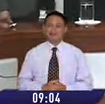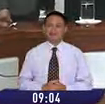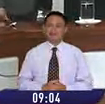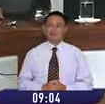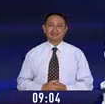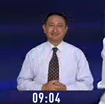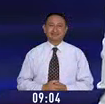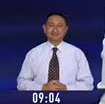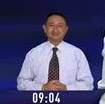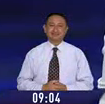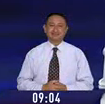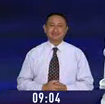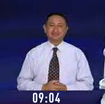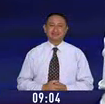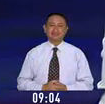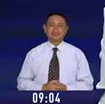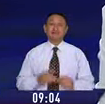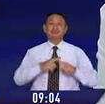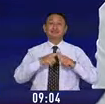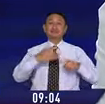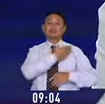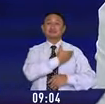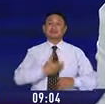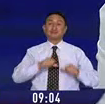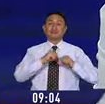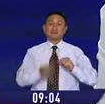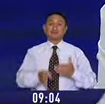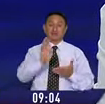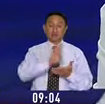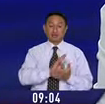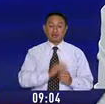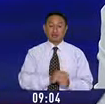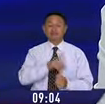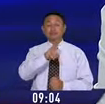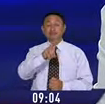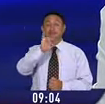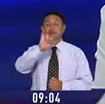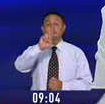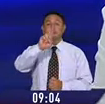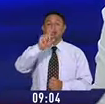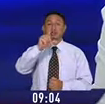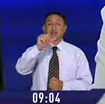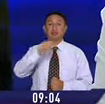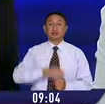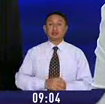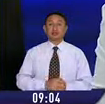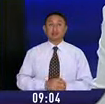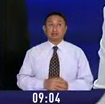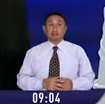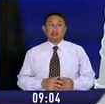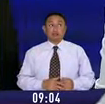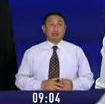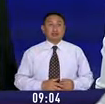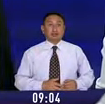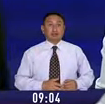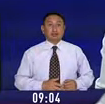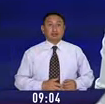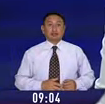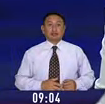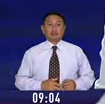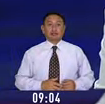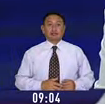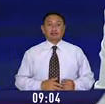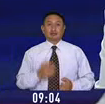Cadena. El expresidente de la Asamblea Nacional, Virgilio Saquicela, también reaccionó por el decreto de muerte cruzada